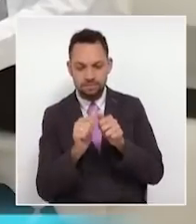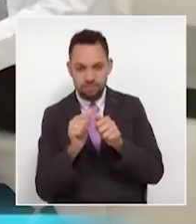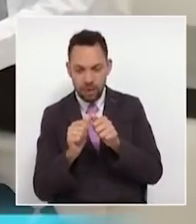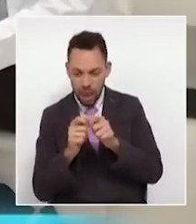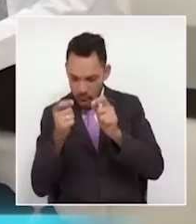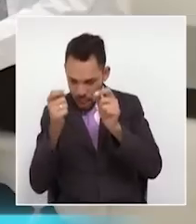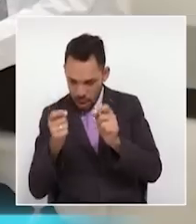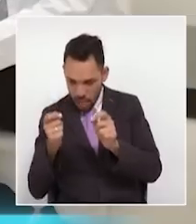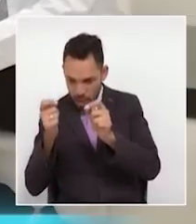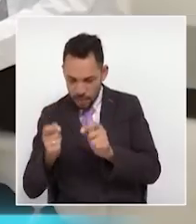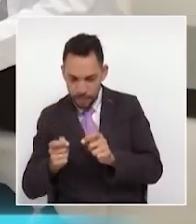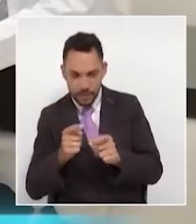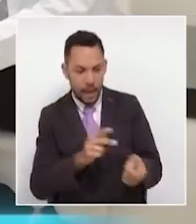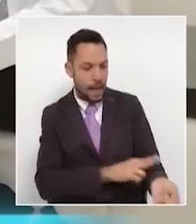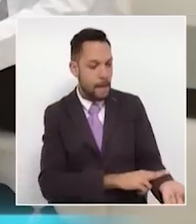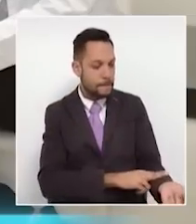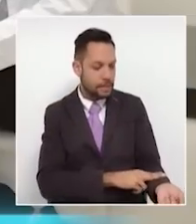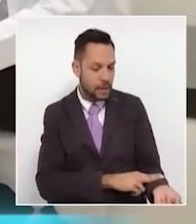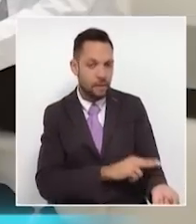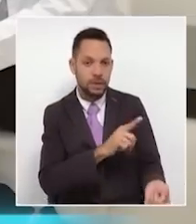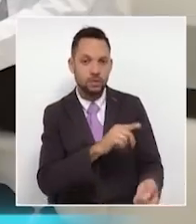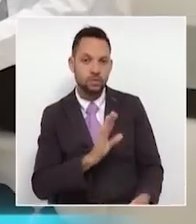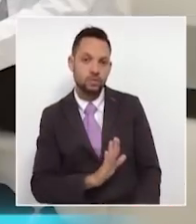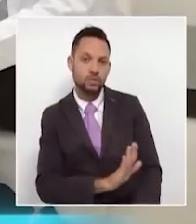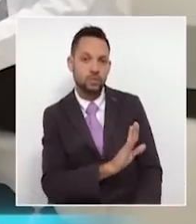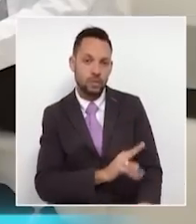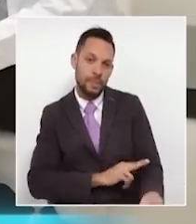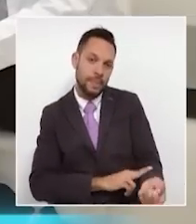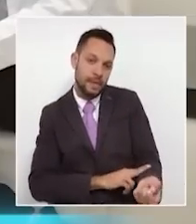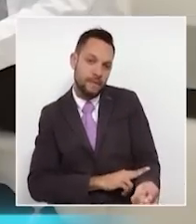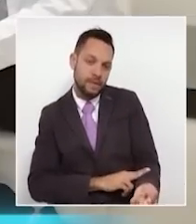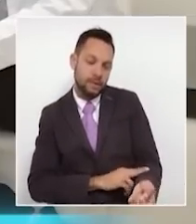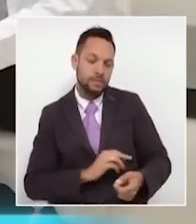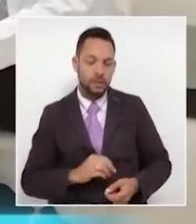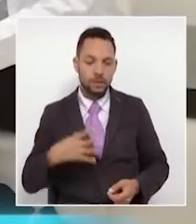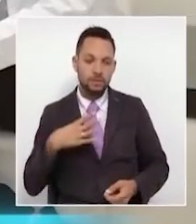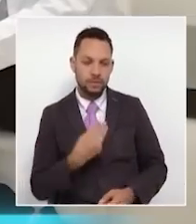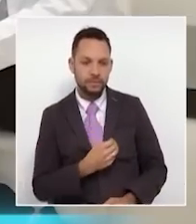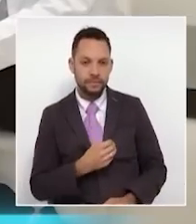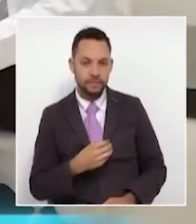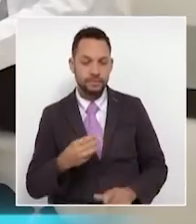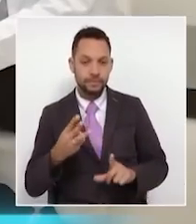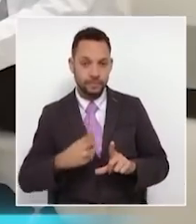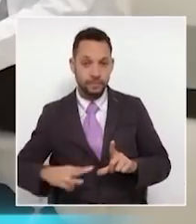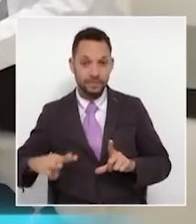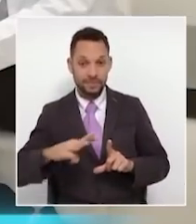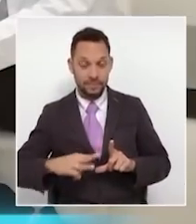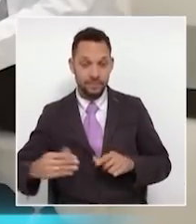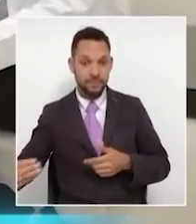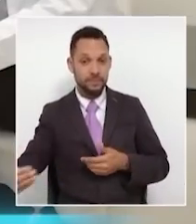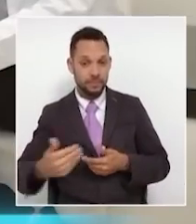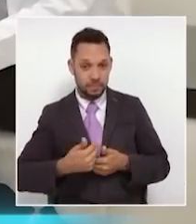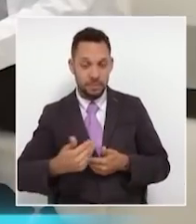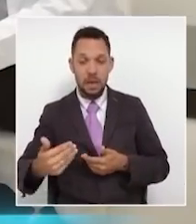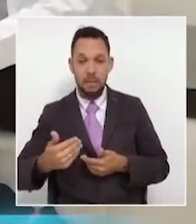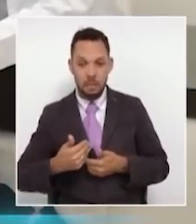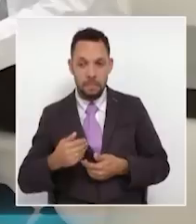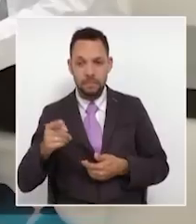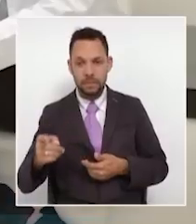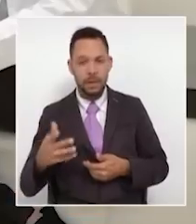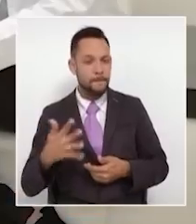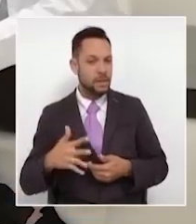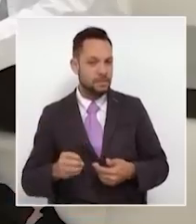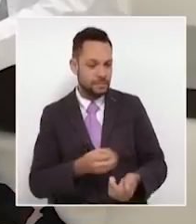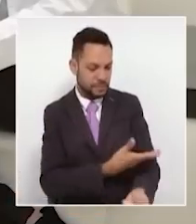una persona tiene diabetes sin embargo nosotros vemos en el parque de la salud y en la consulta usual pacientes con valores de